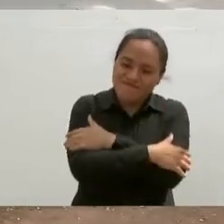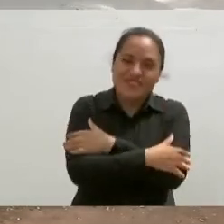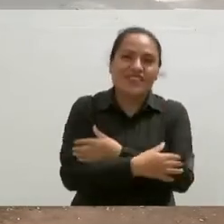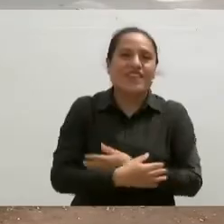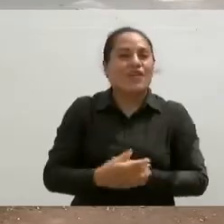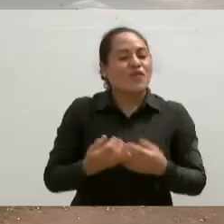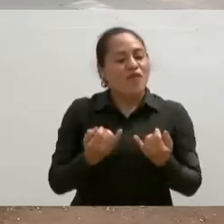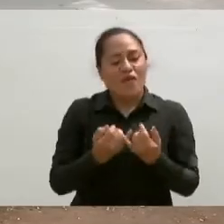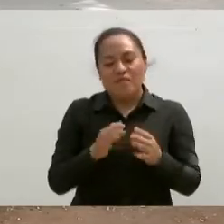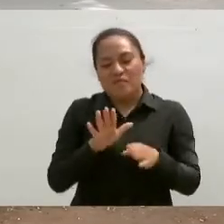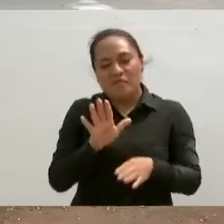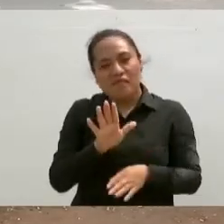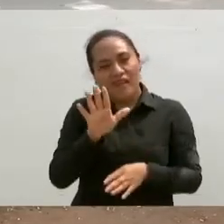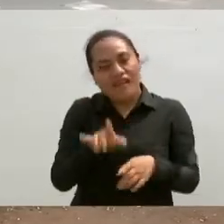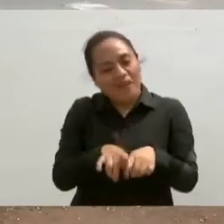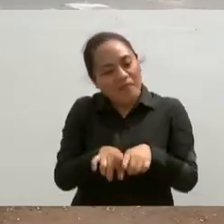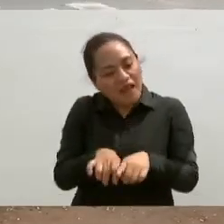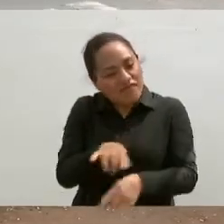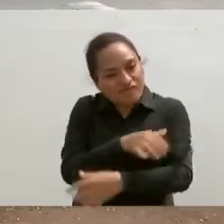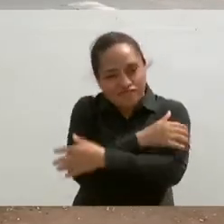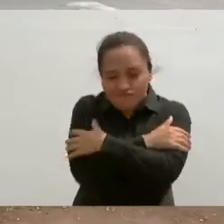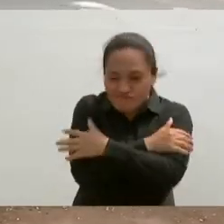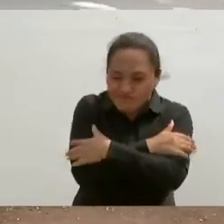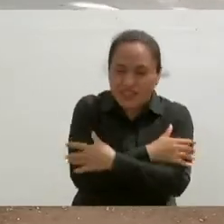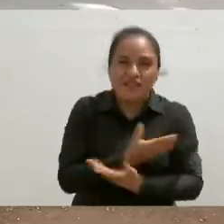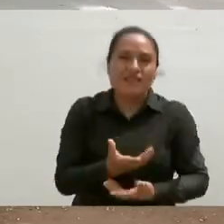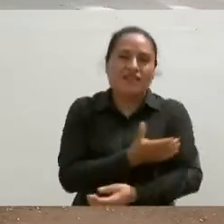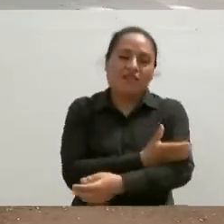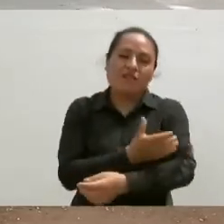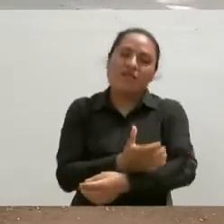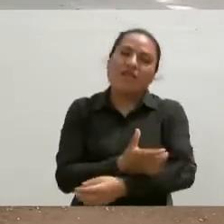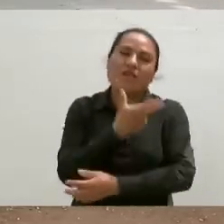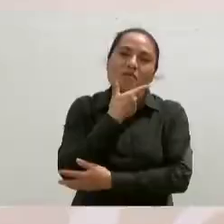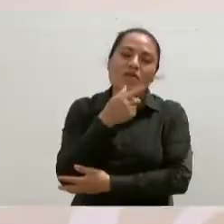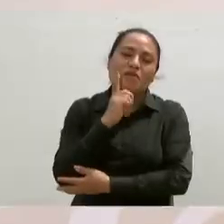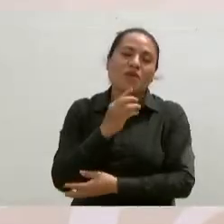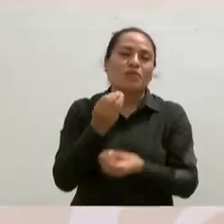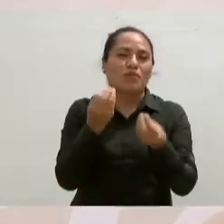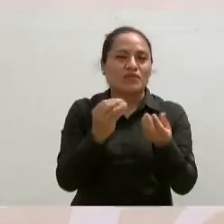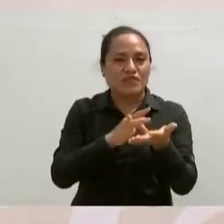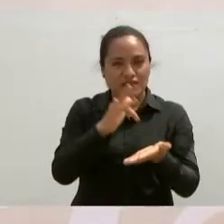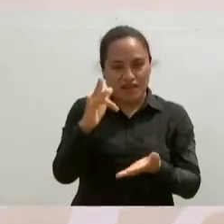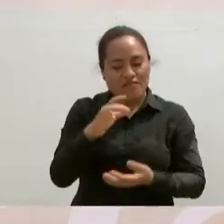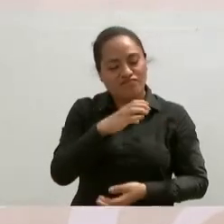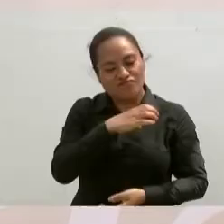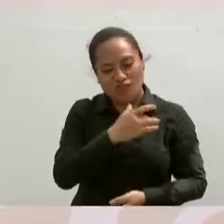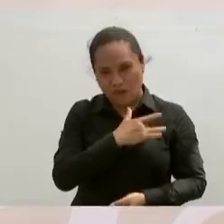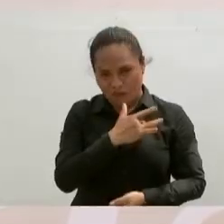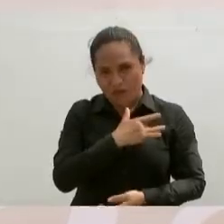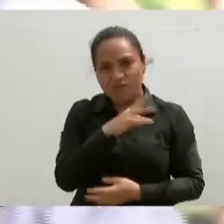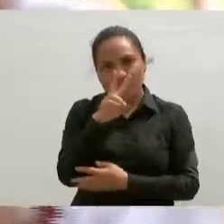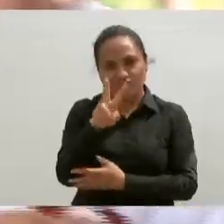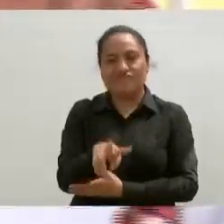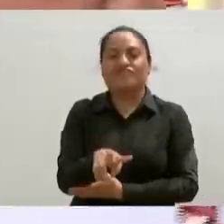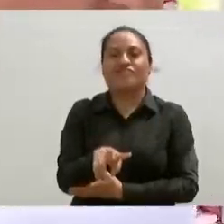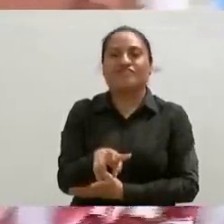como hermanos, como compañeras y compañeros. Muchas gracias. De todo corazón.